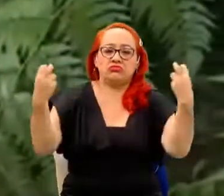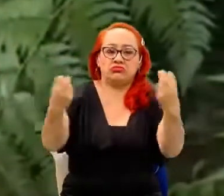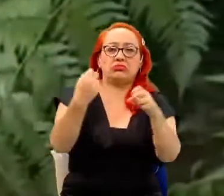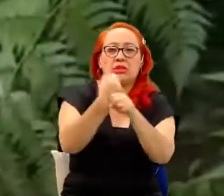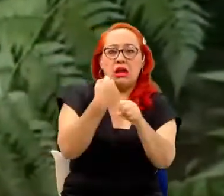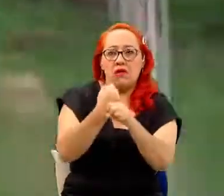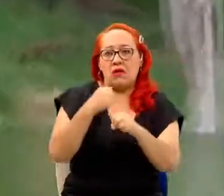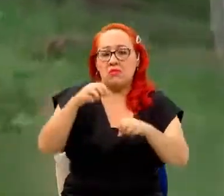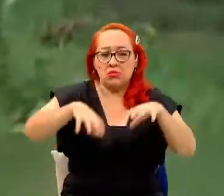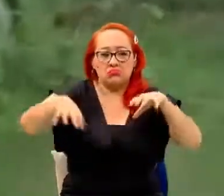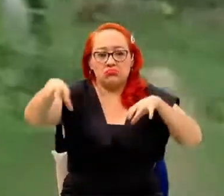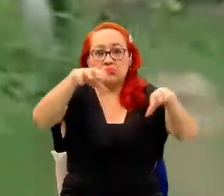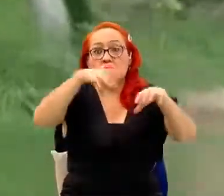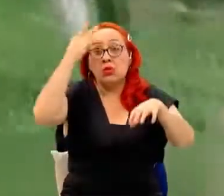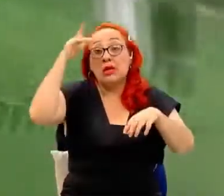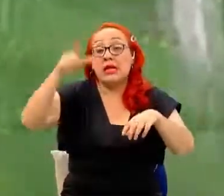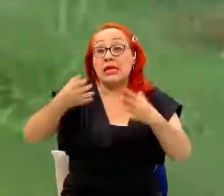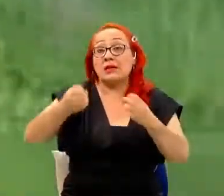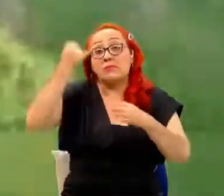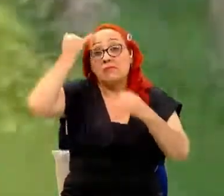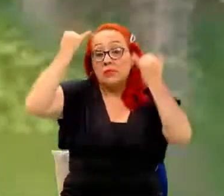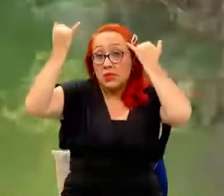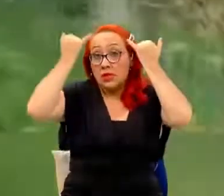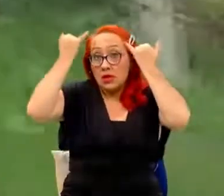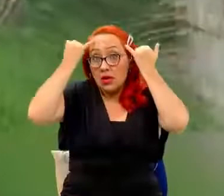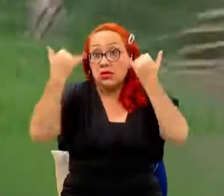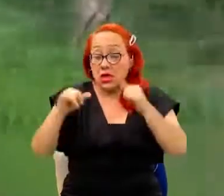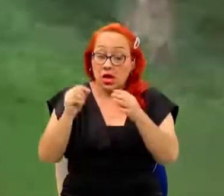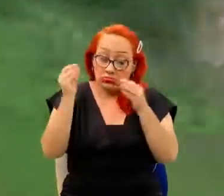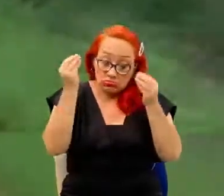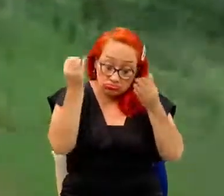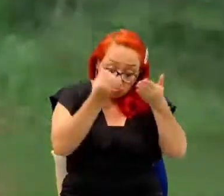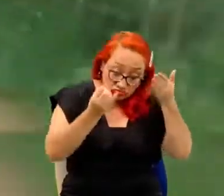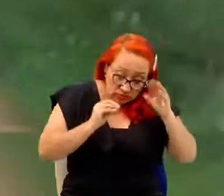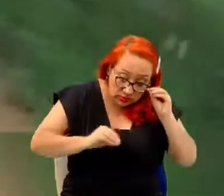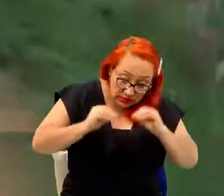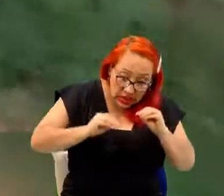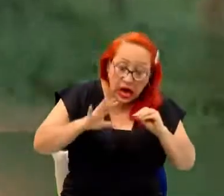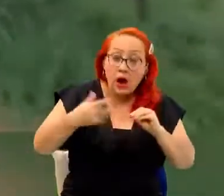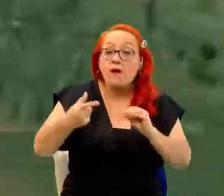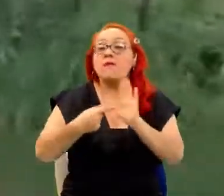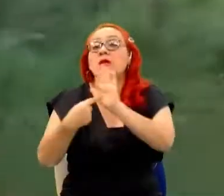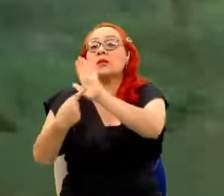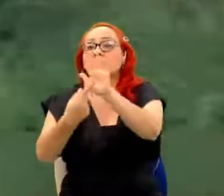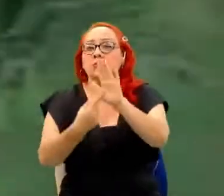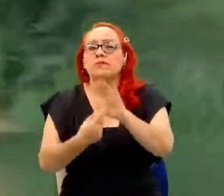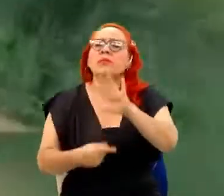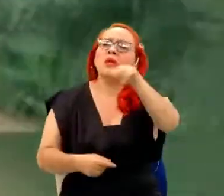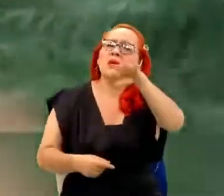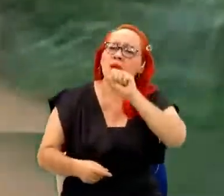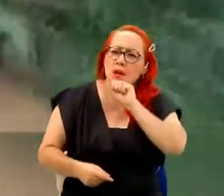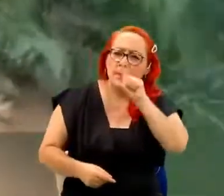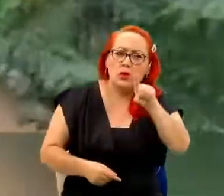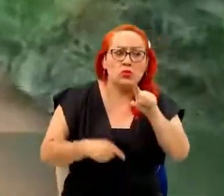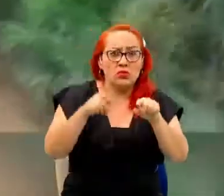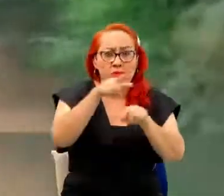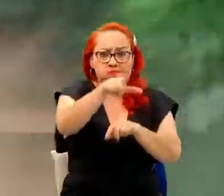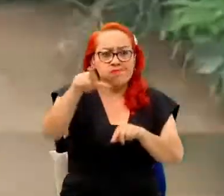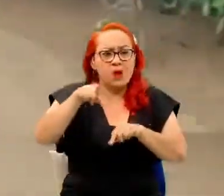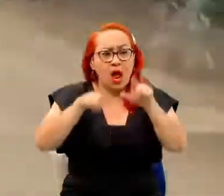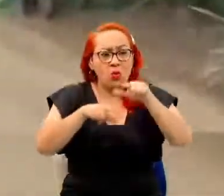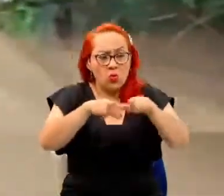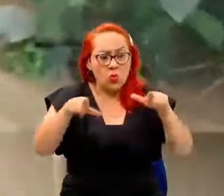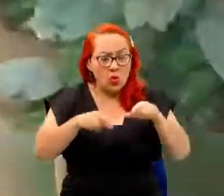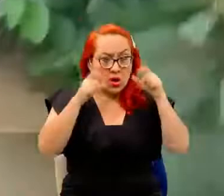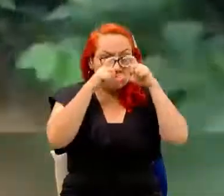para poder implementar esta estrategia que ya está que ya está diseñada y de pronto en este momento algún tipo de alerta también temprana en algunas pues digamos